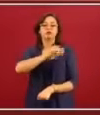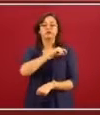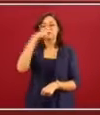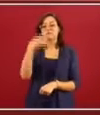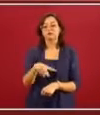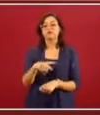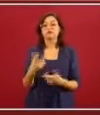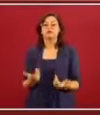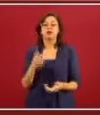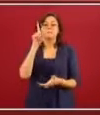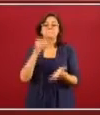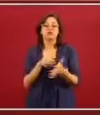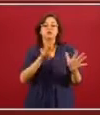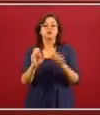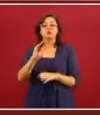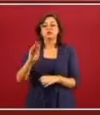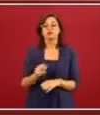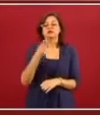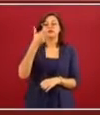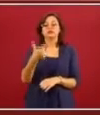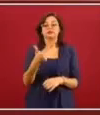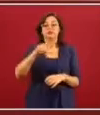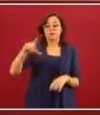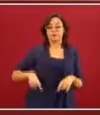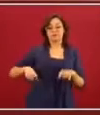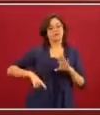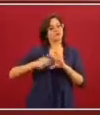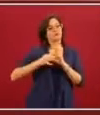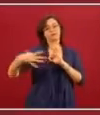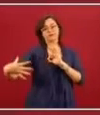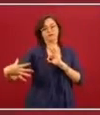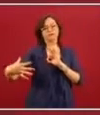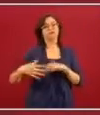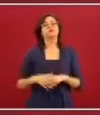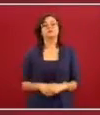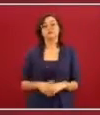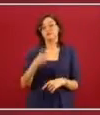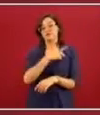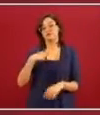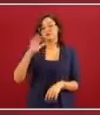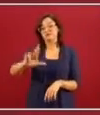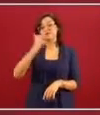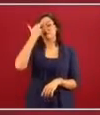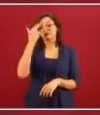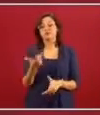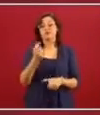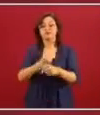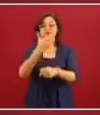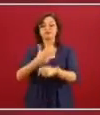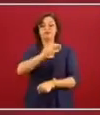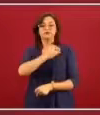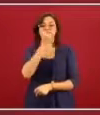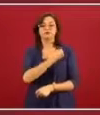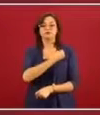en 1997. Entonces, cuando pensamos qué está haciendo la Secretaría de Salud,